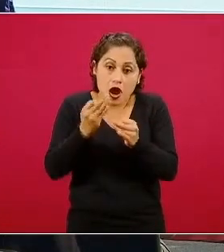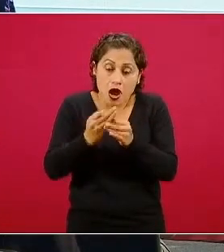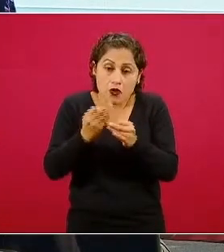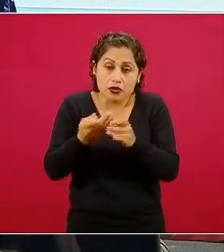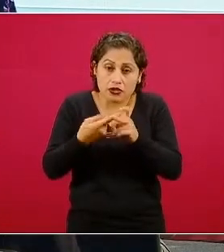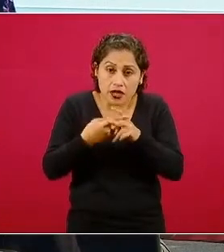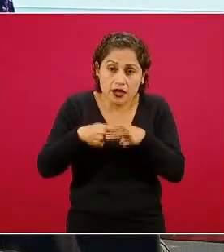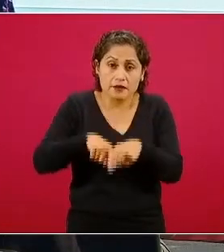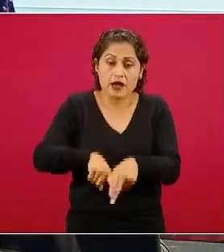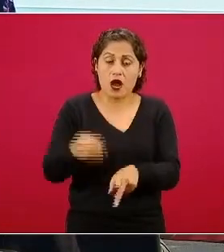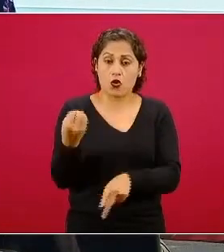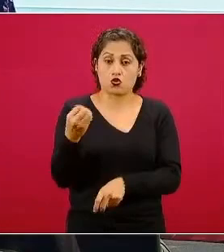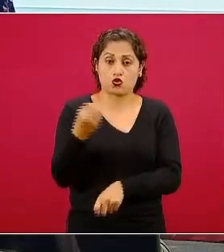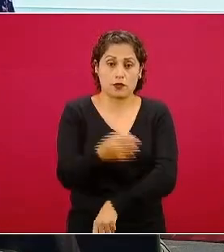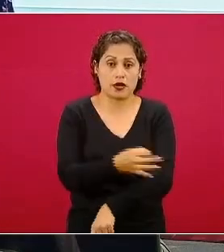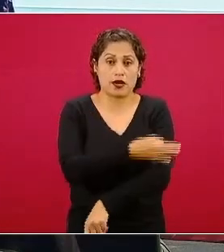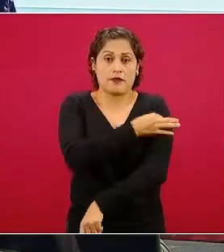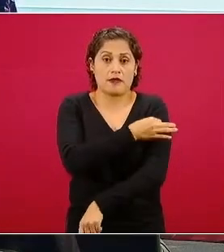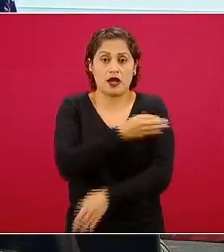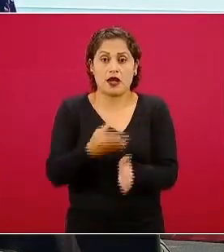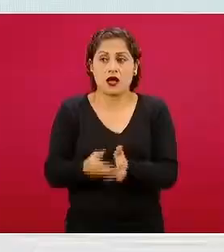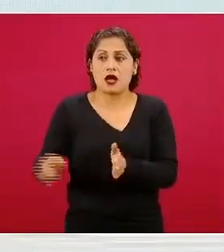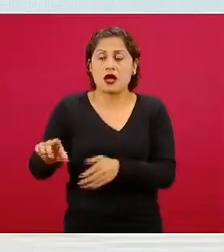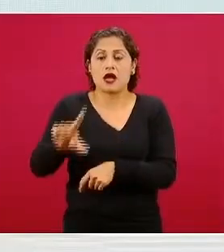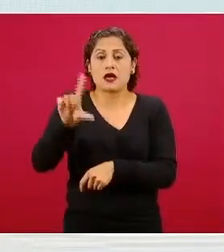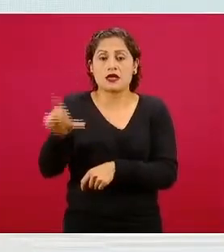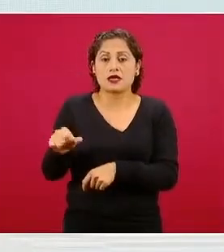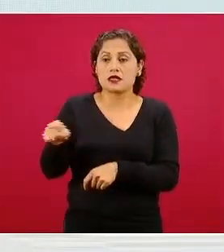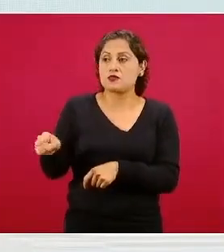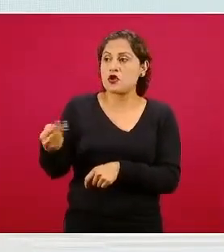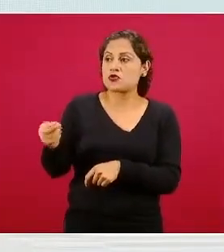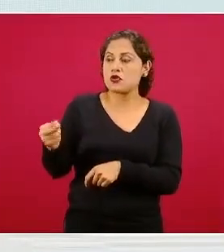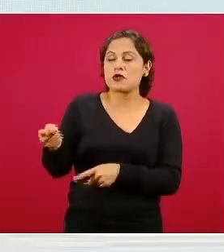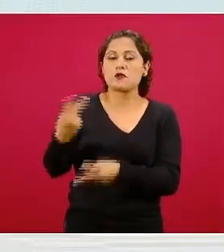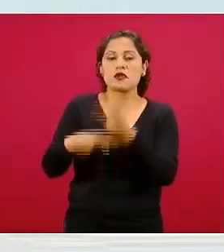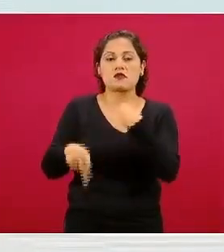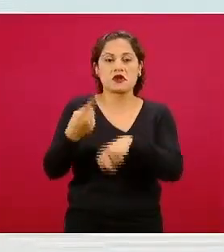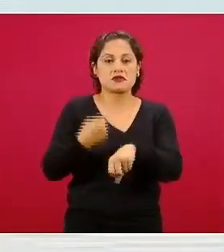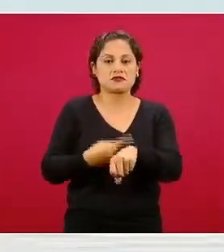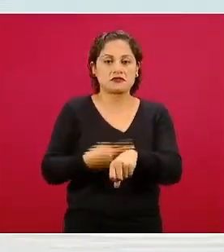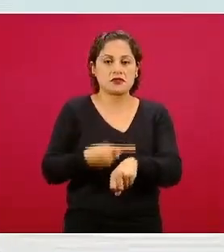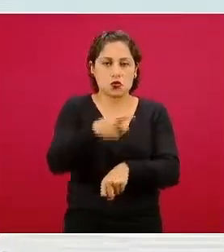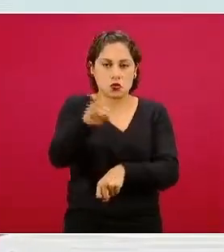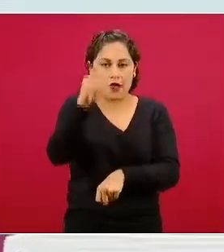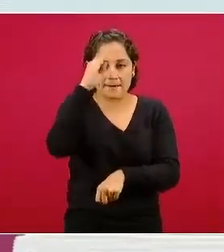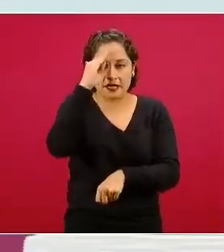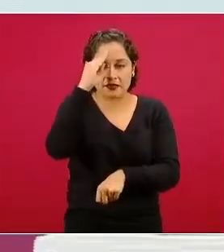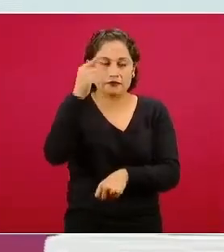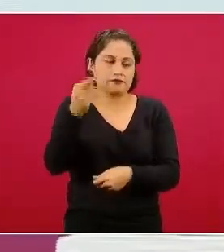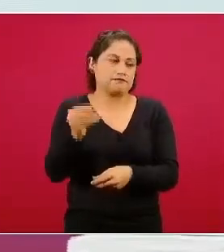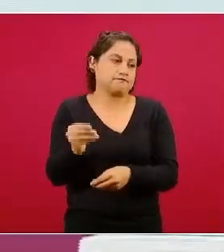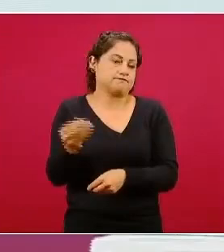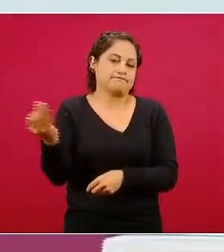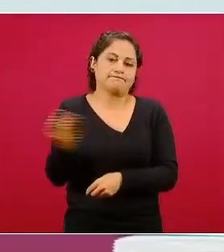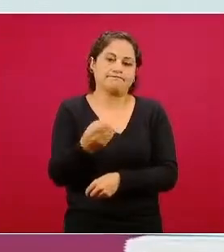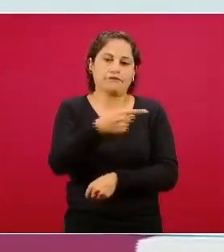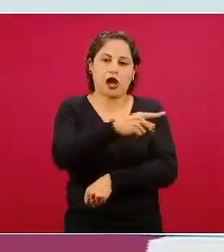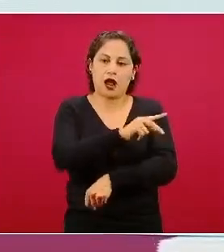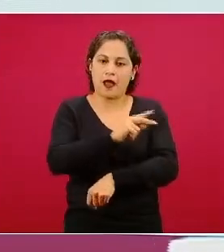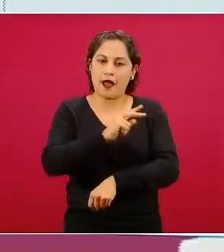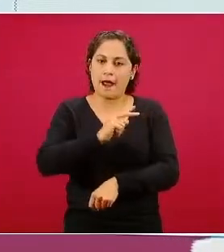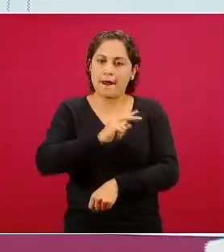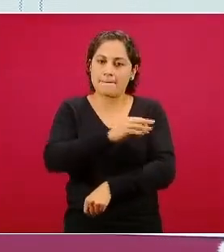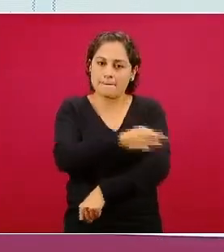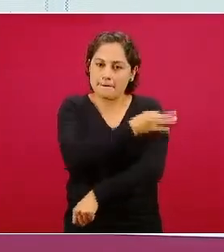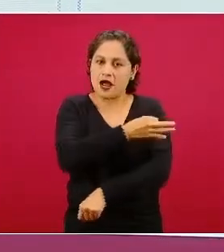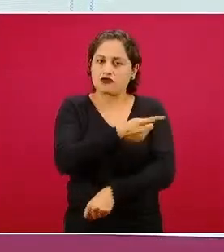3 días presenta un problema respiratorio, ¿qué pensamos? No, pues es la vacuna, pero no es la vacuna. El proceso,